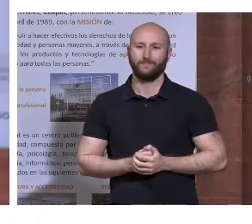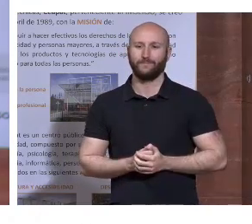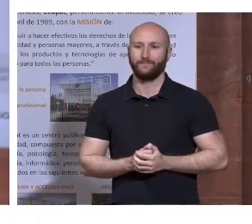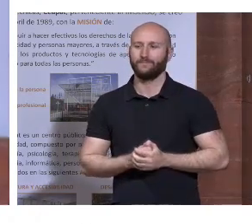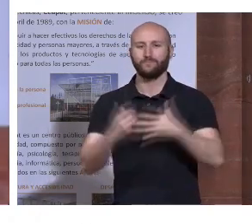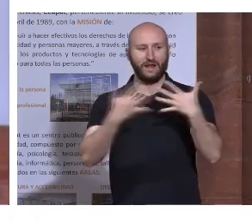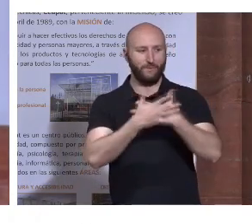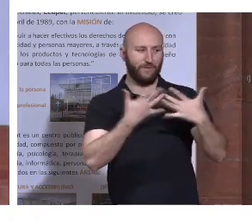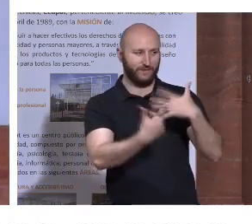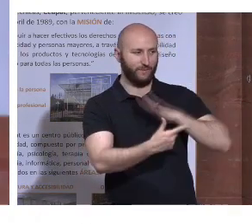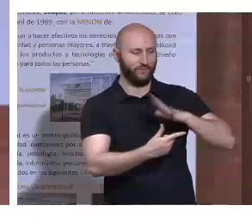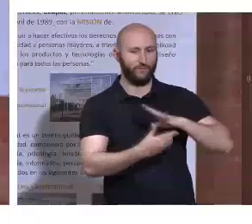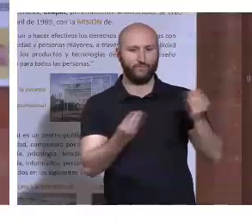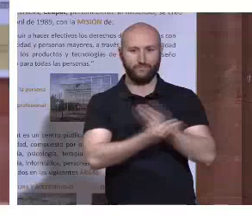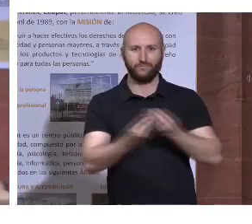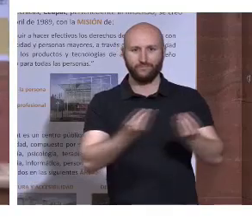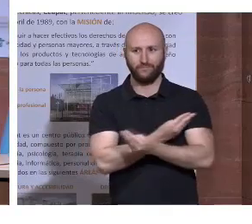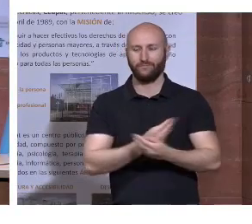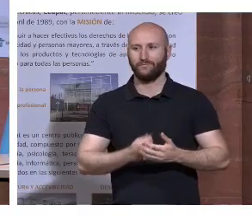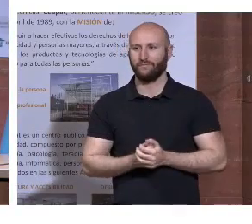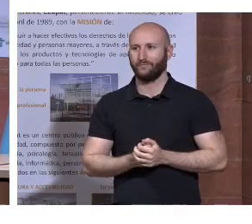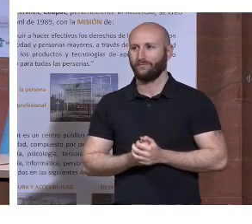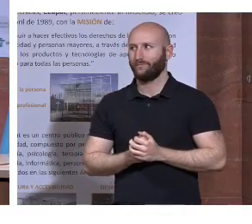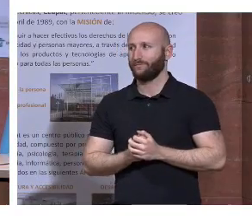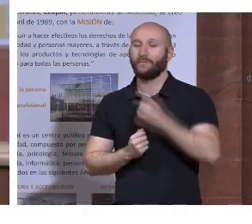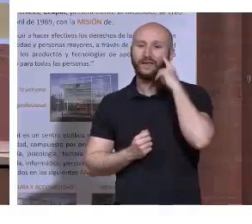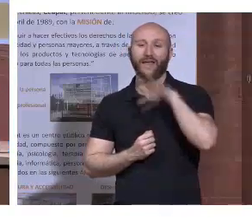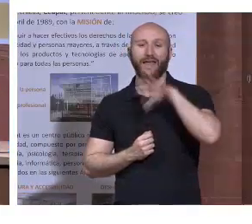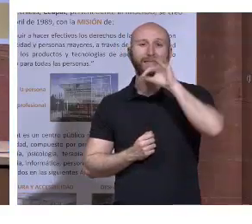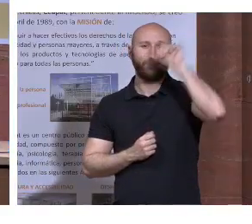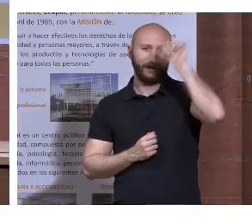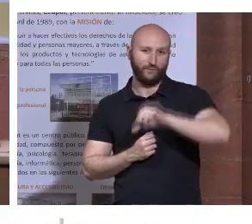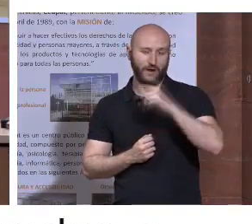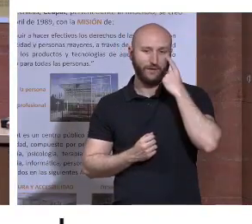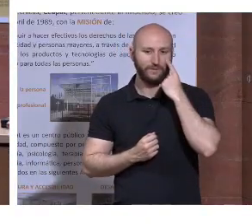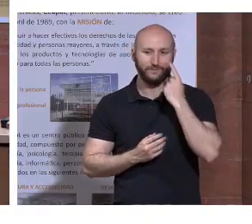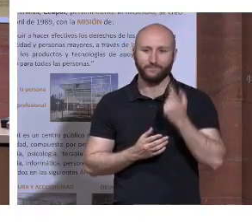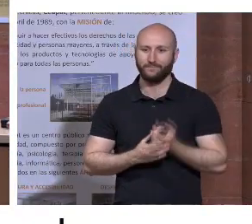Mezcla, por favor. Y me vas a ayudar a elegir una película para ver esta noche.